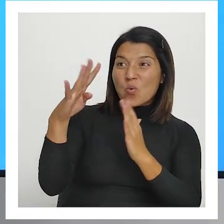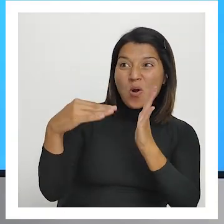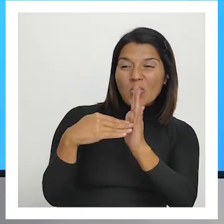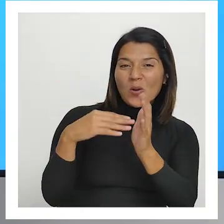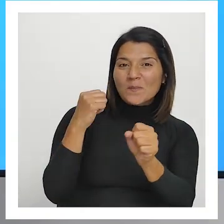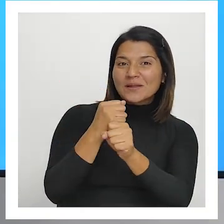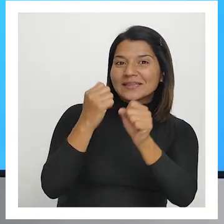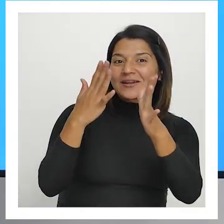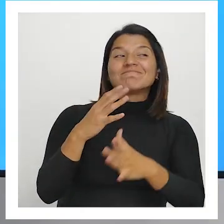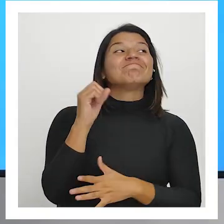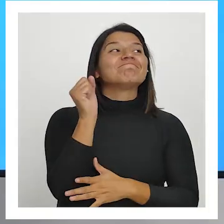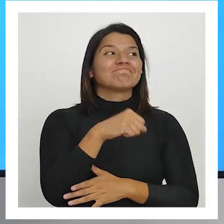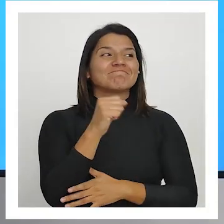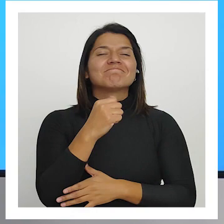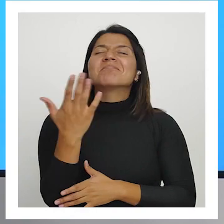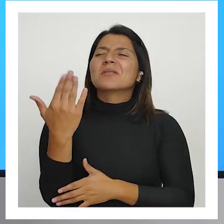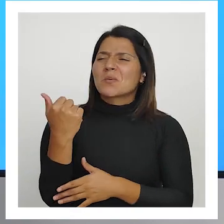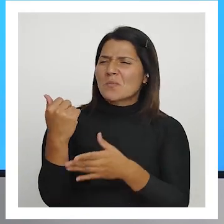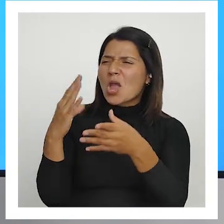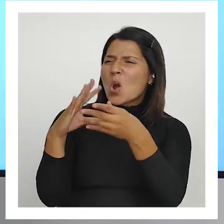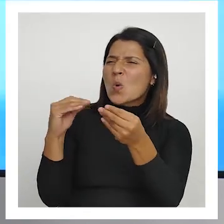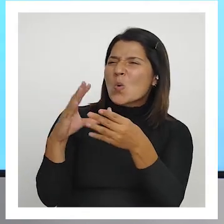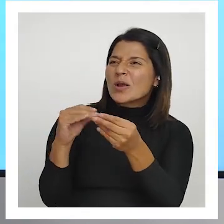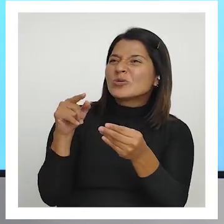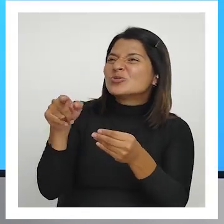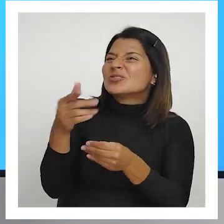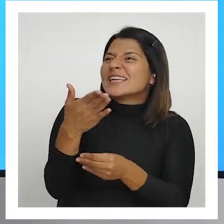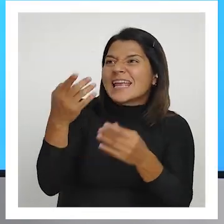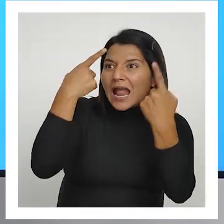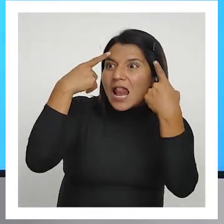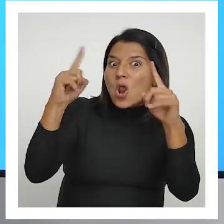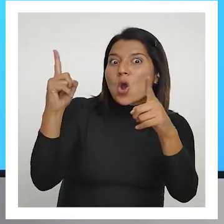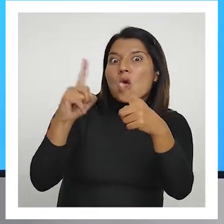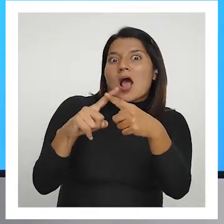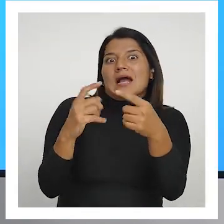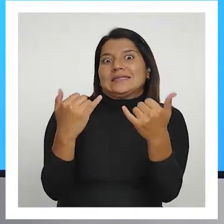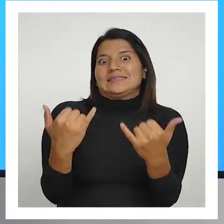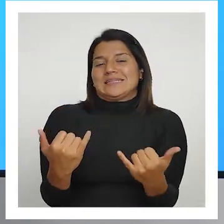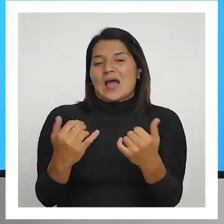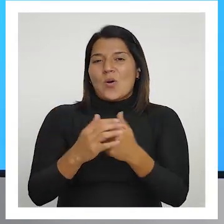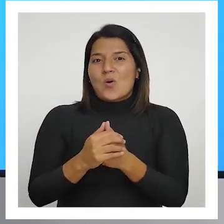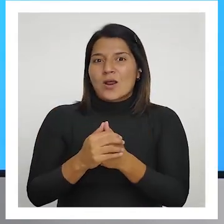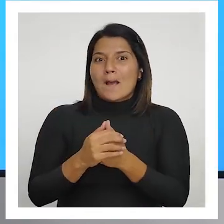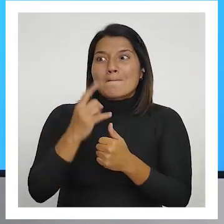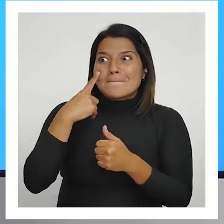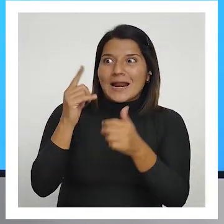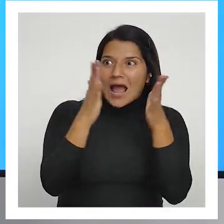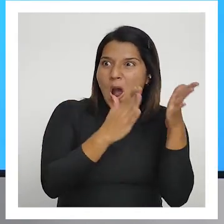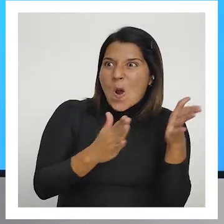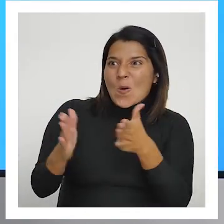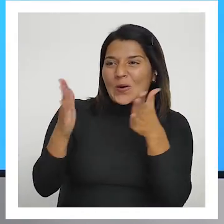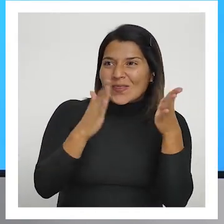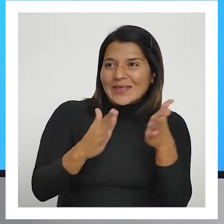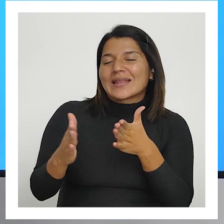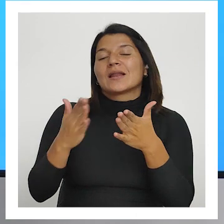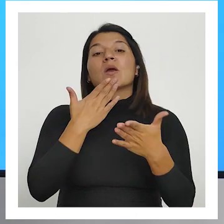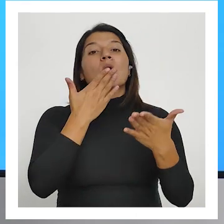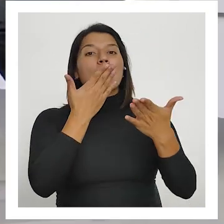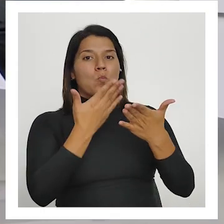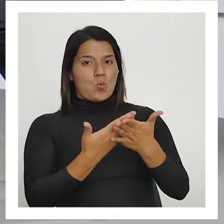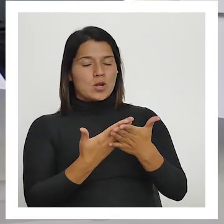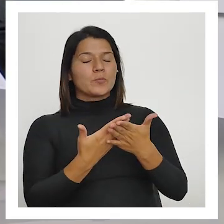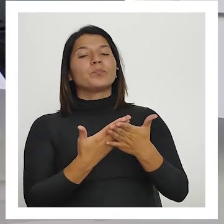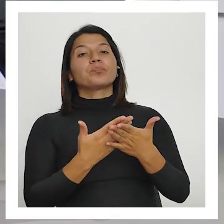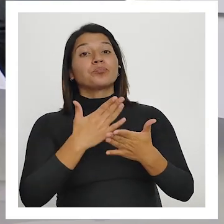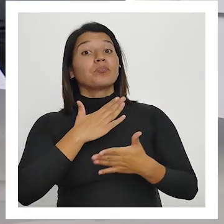4,000 empleados. Cuénteme un poco lo que han logrado hasta la fecha en ese orden de cosas. Bueno,